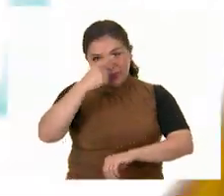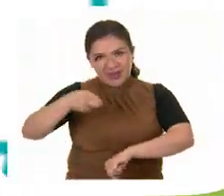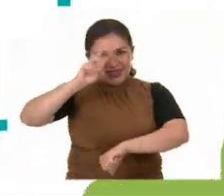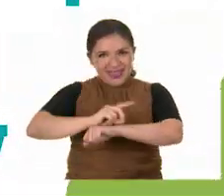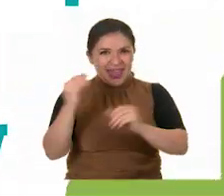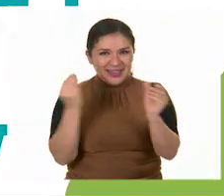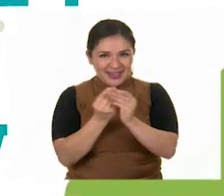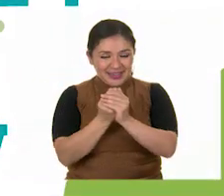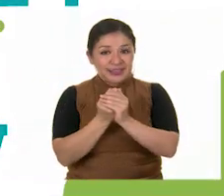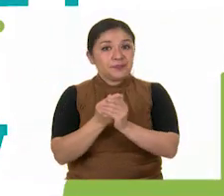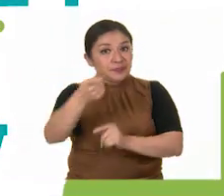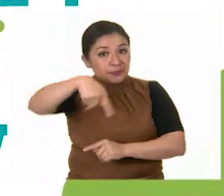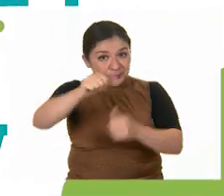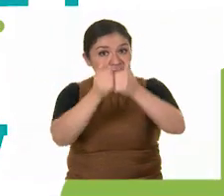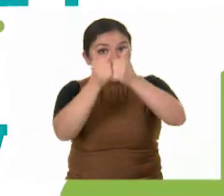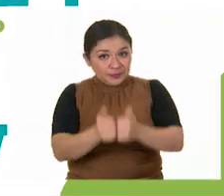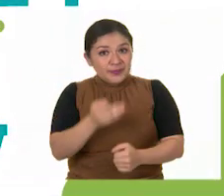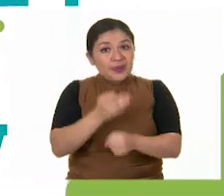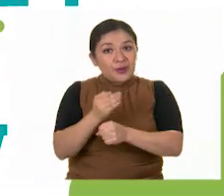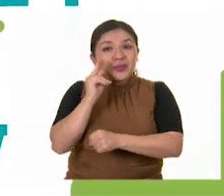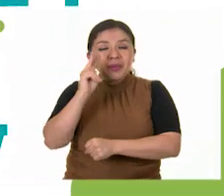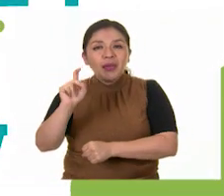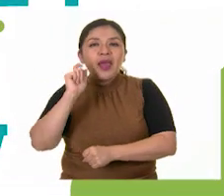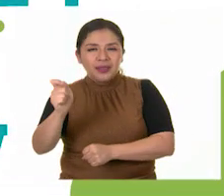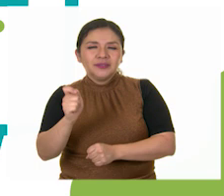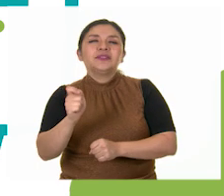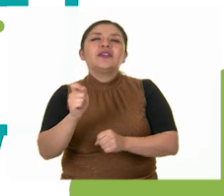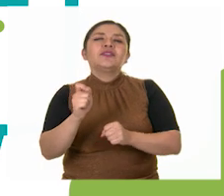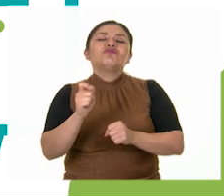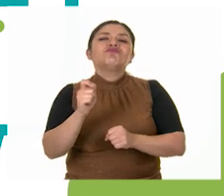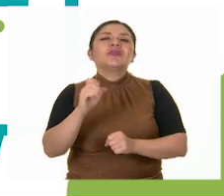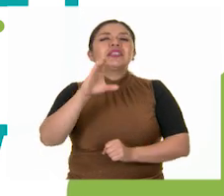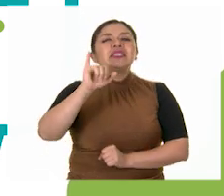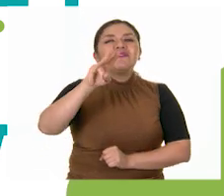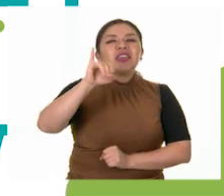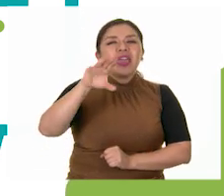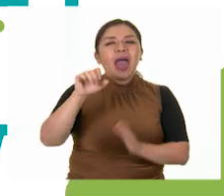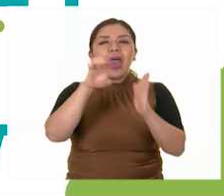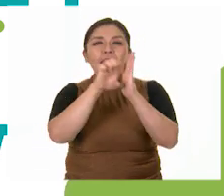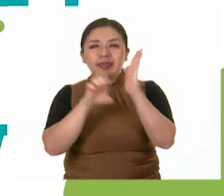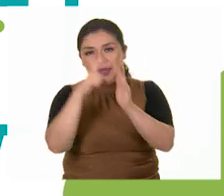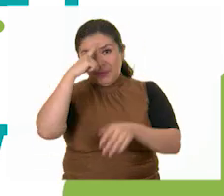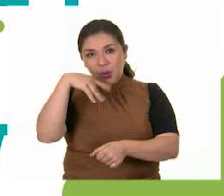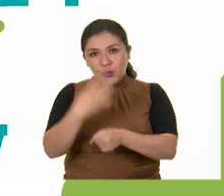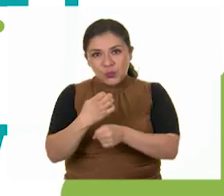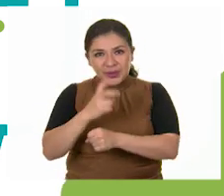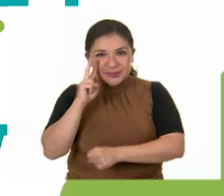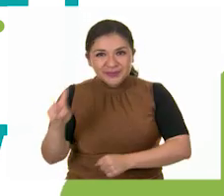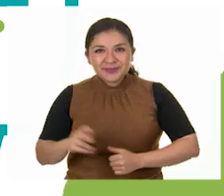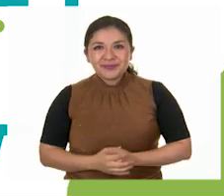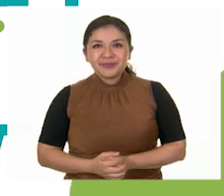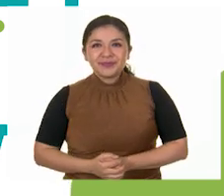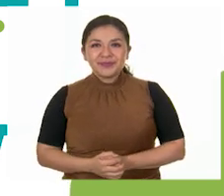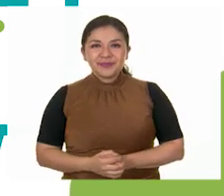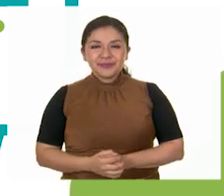de hoy. No se muevan de su lugar porque seguimos con formación cívica y ética de cuarto grado.